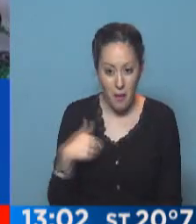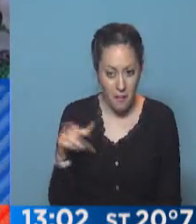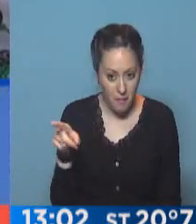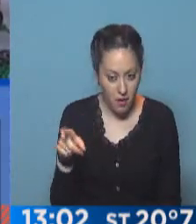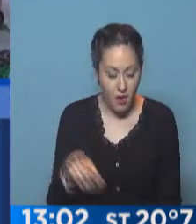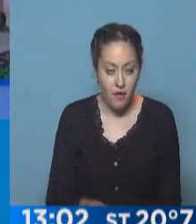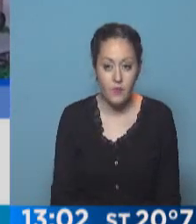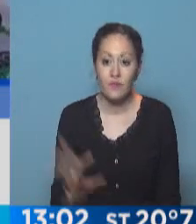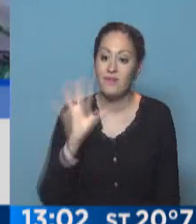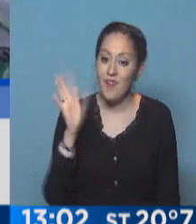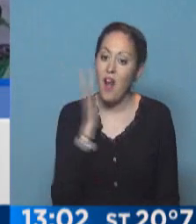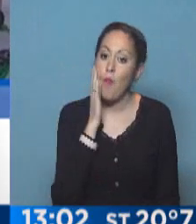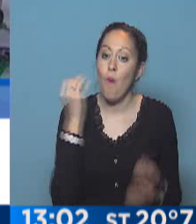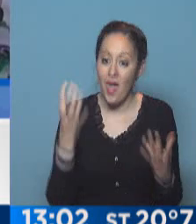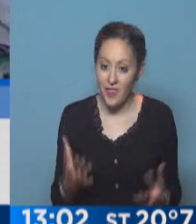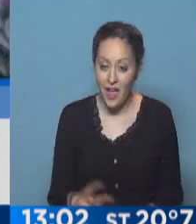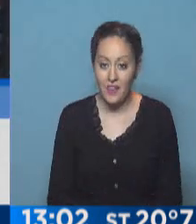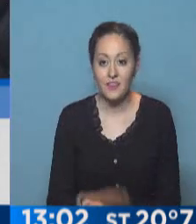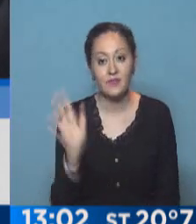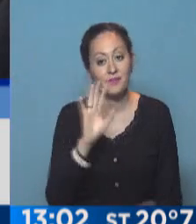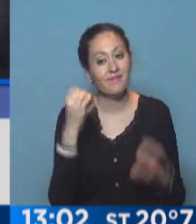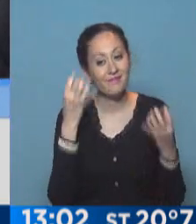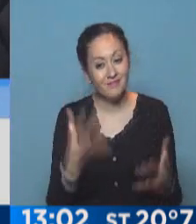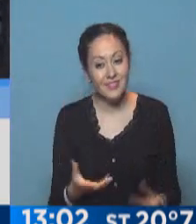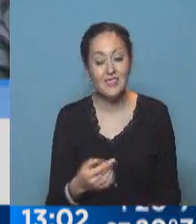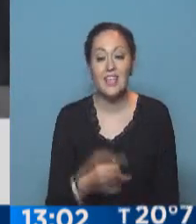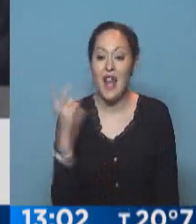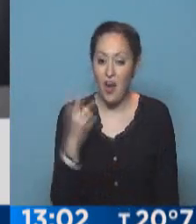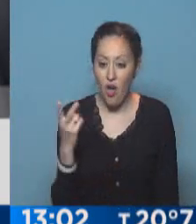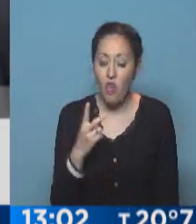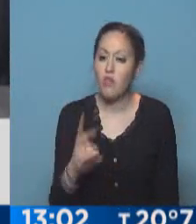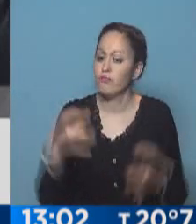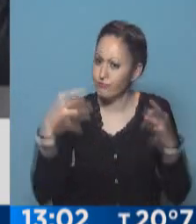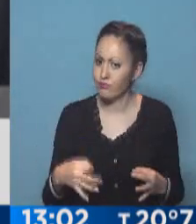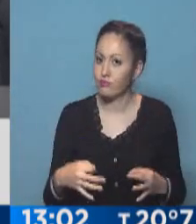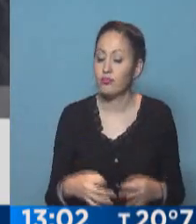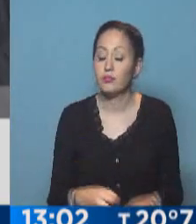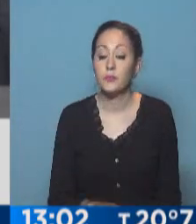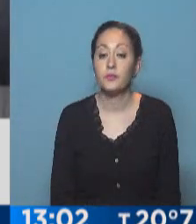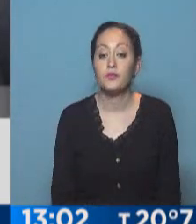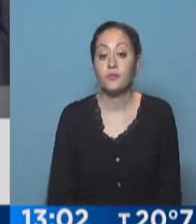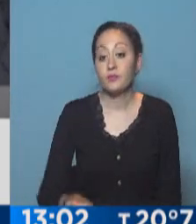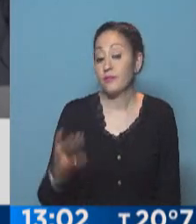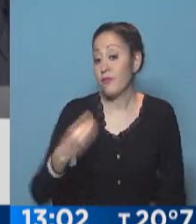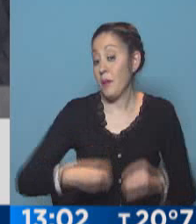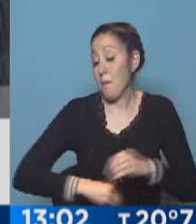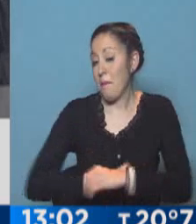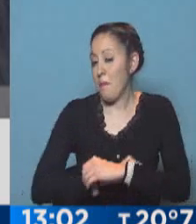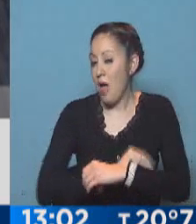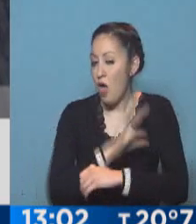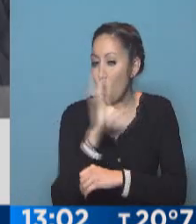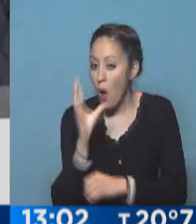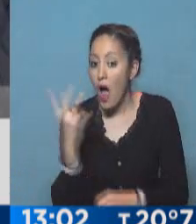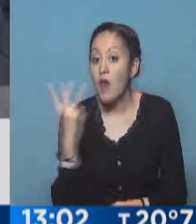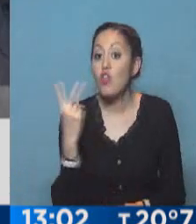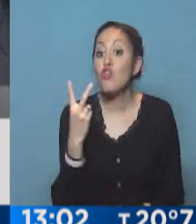Buenas tardes Hola cómo estás Roberto Hola Gabi sí efectivamente Desde la madrugada que están aquí estas